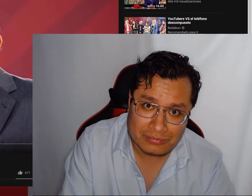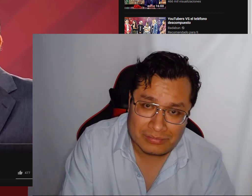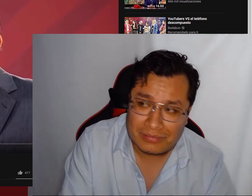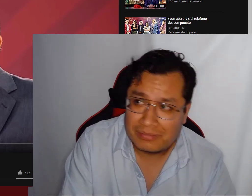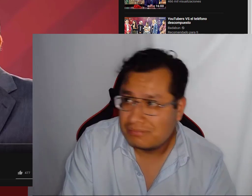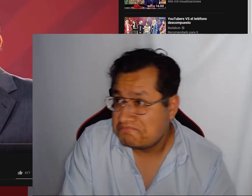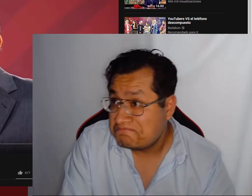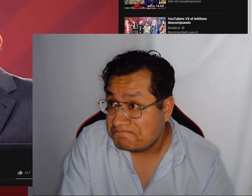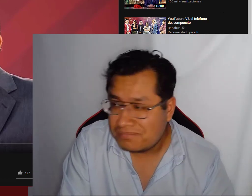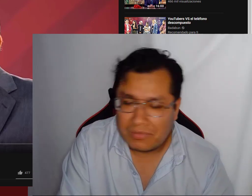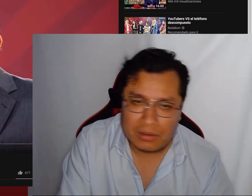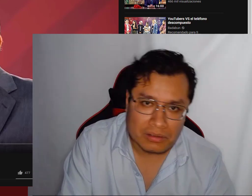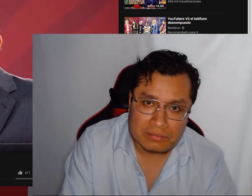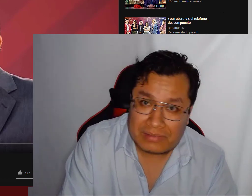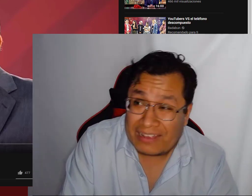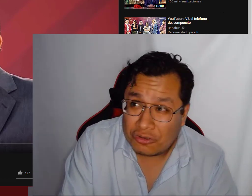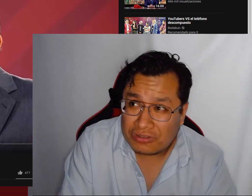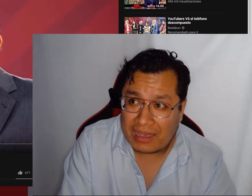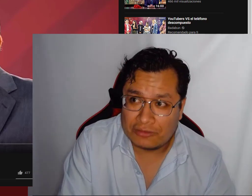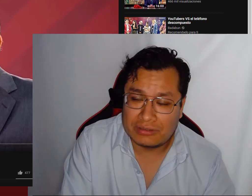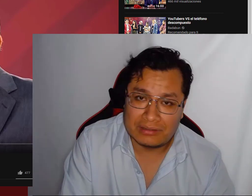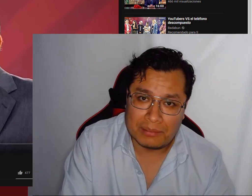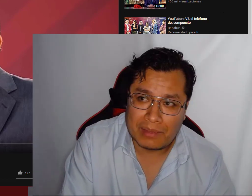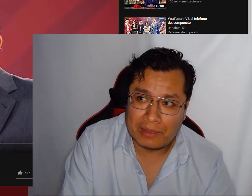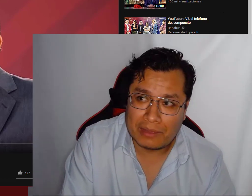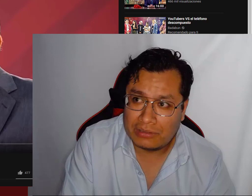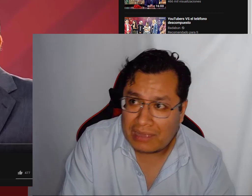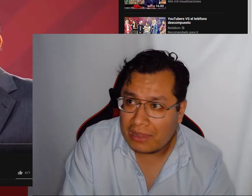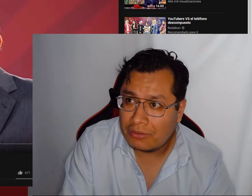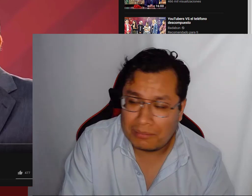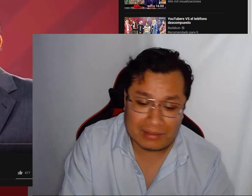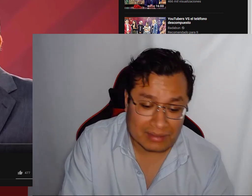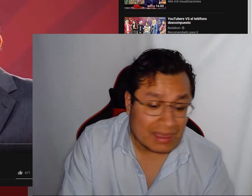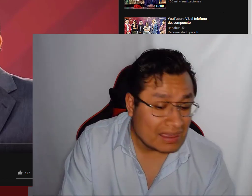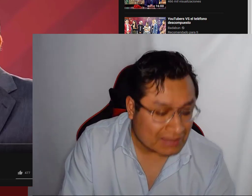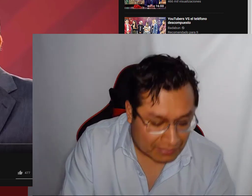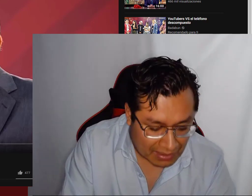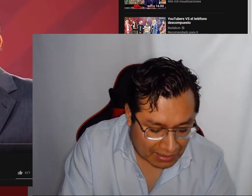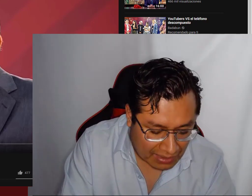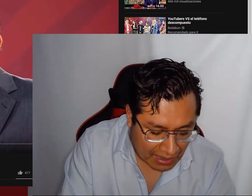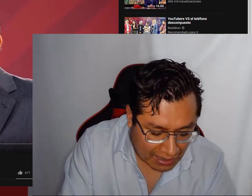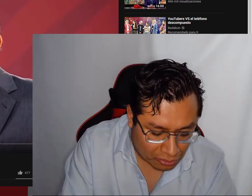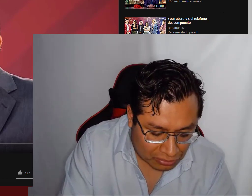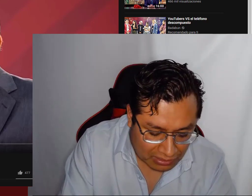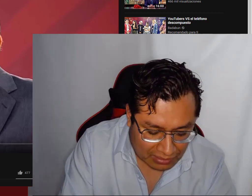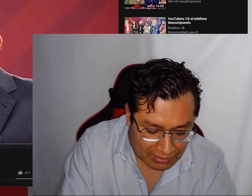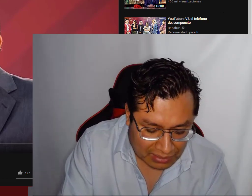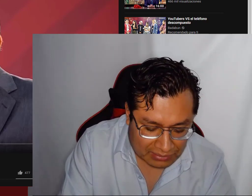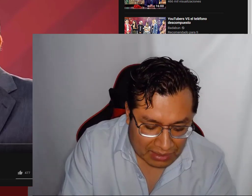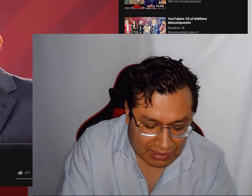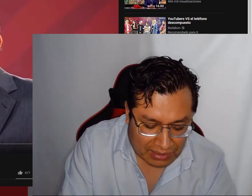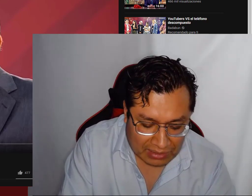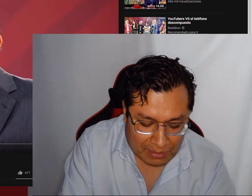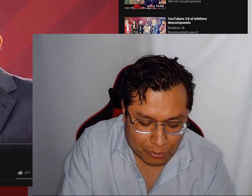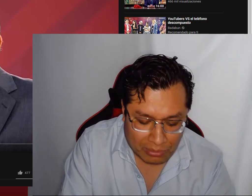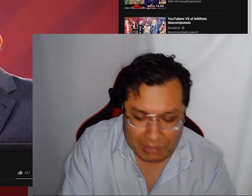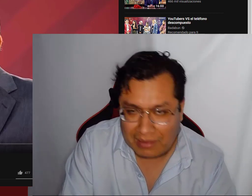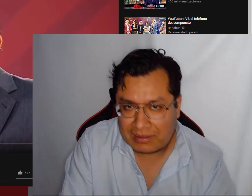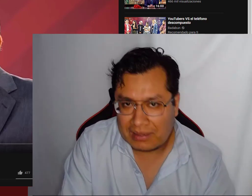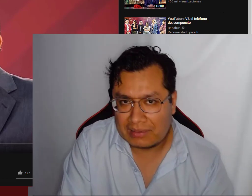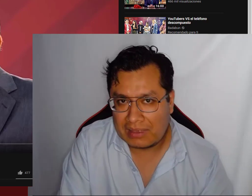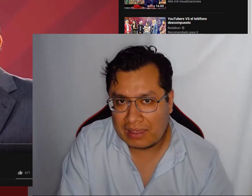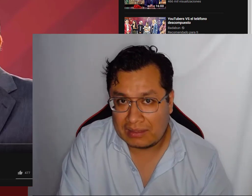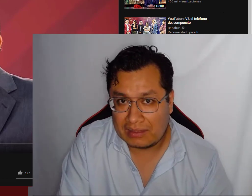alumnos tantos casos que se han suscitado y demás sabían que hay docentes que tienen